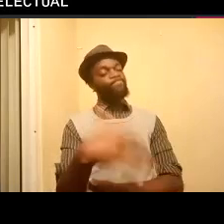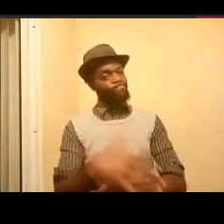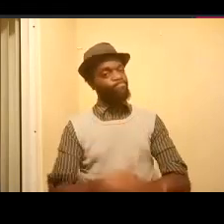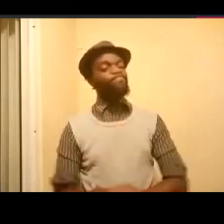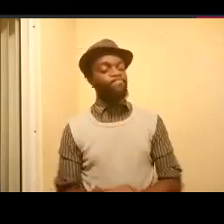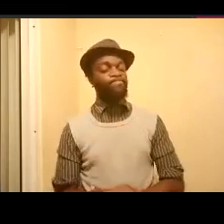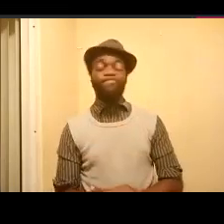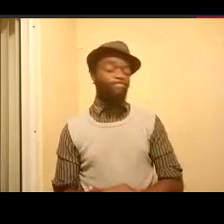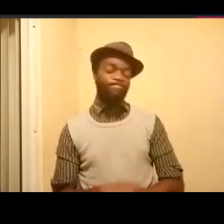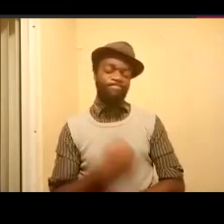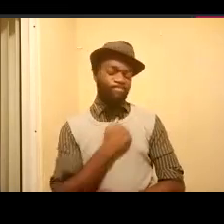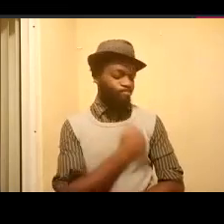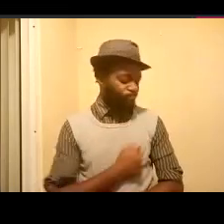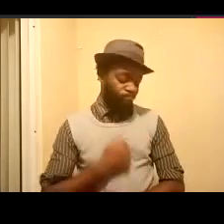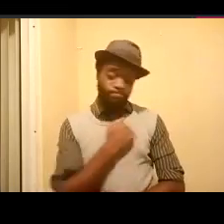Qué pena, es una pena realmente.